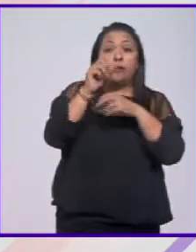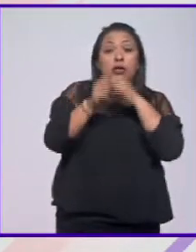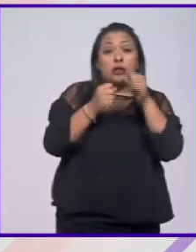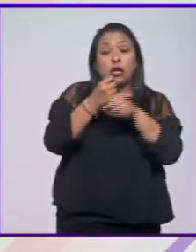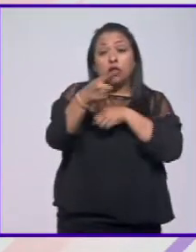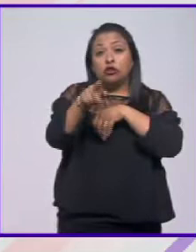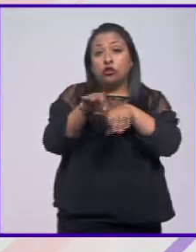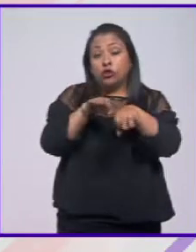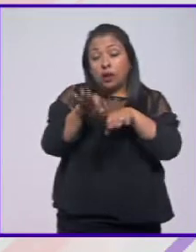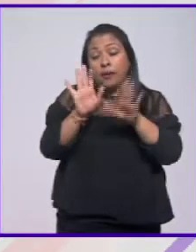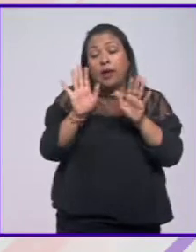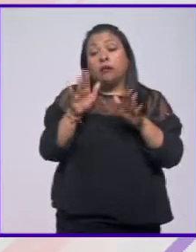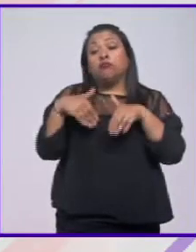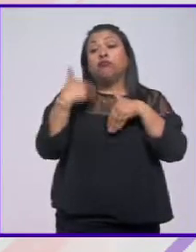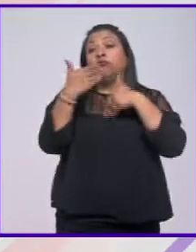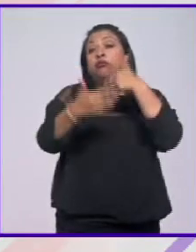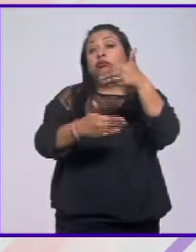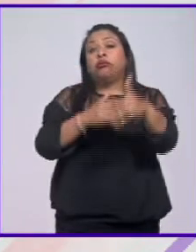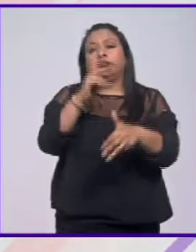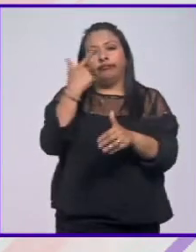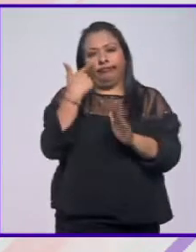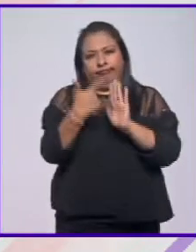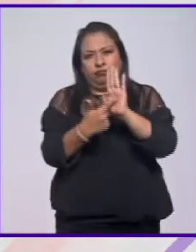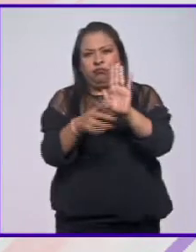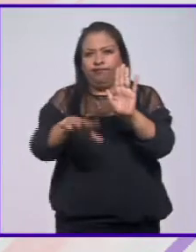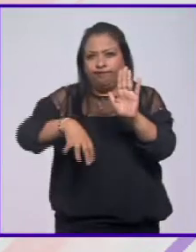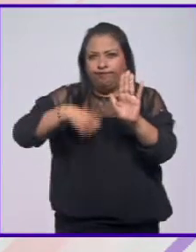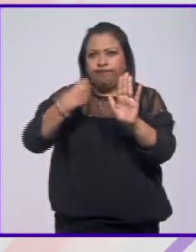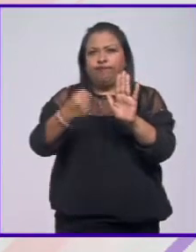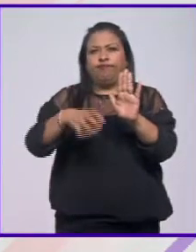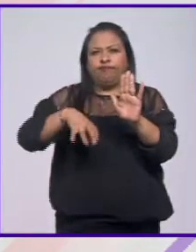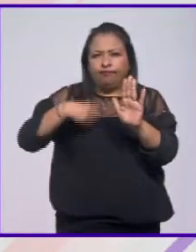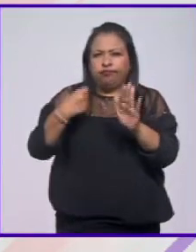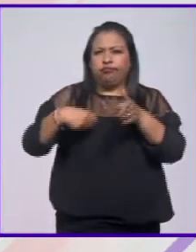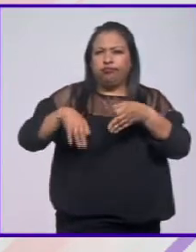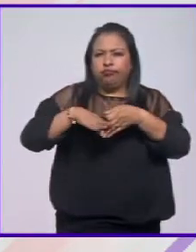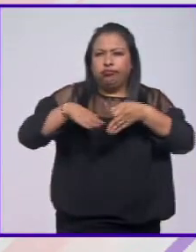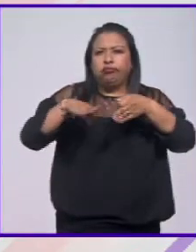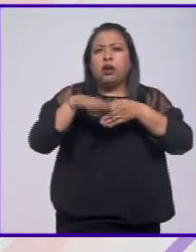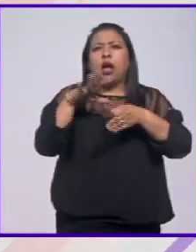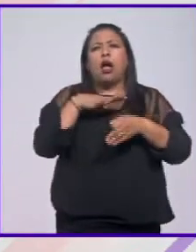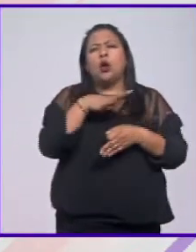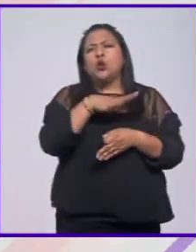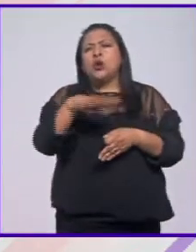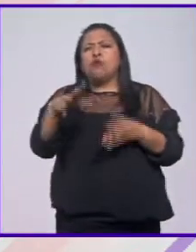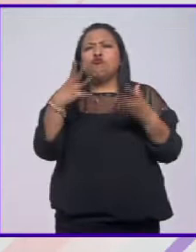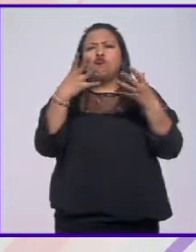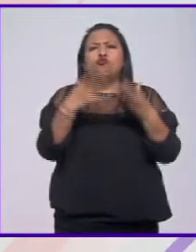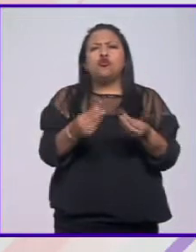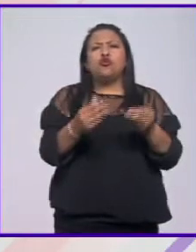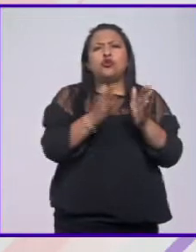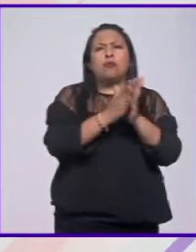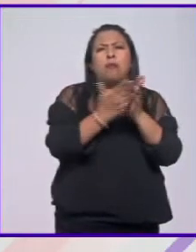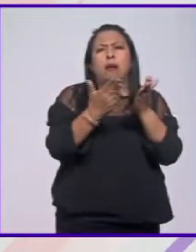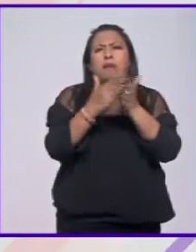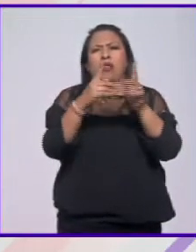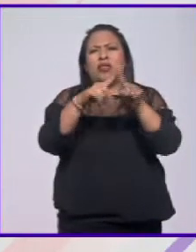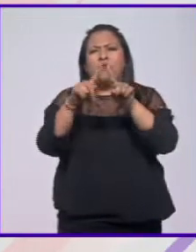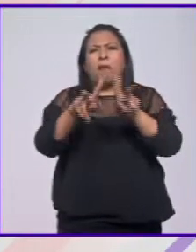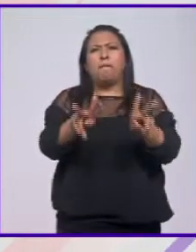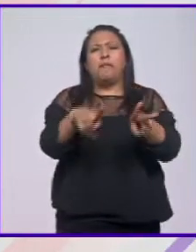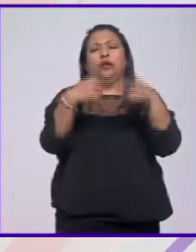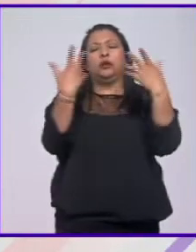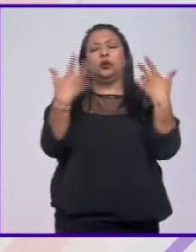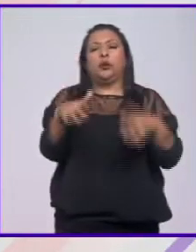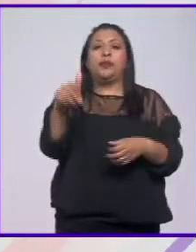de trabajo que al final han sido muestra de una lucha constante frente a este universo editorial y comercial que existe. Siempre